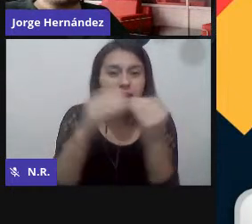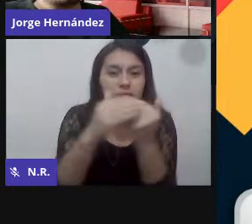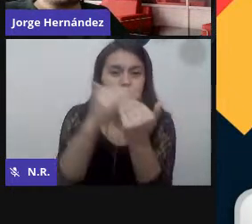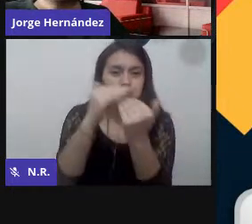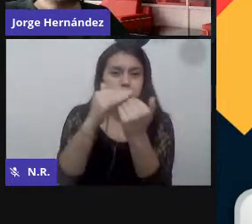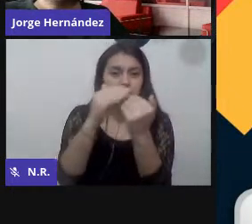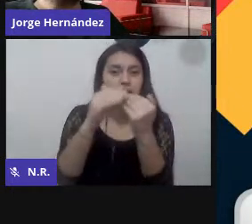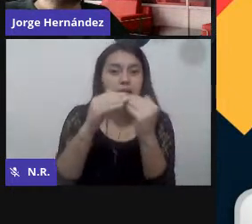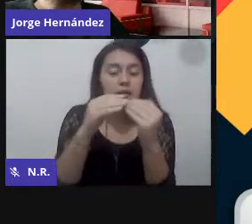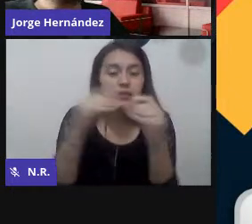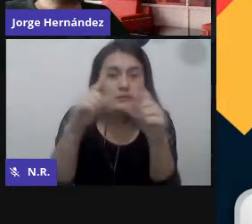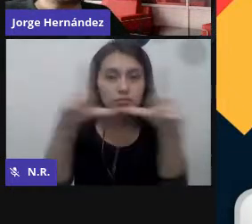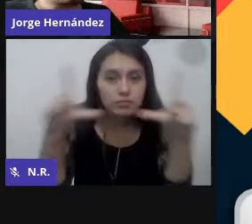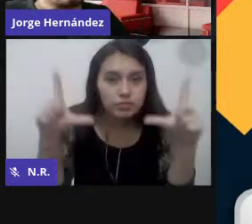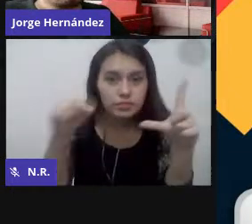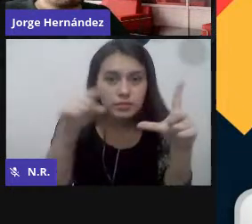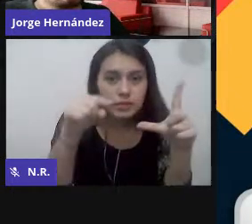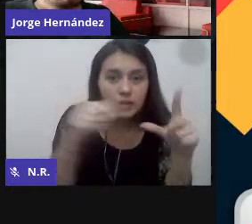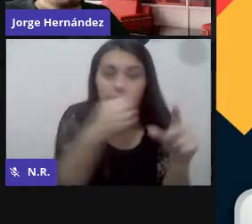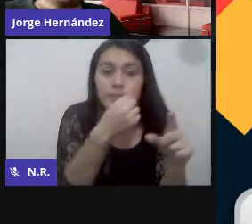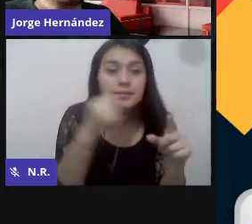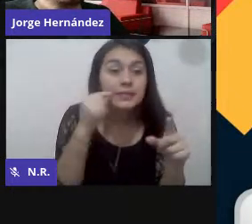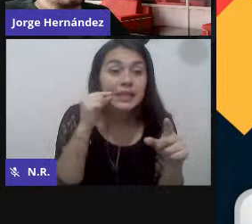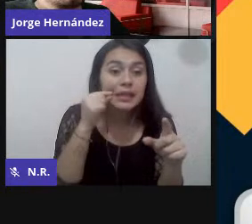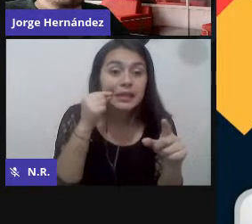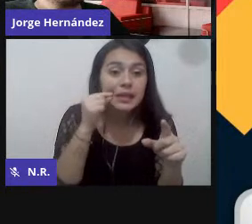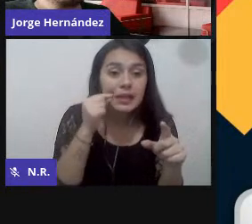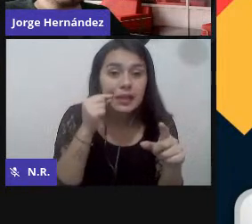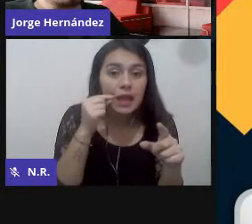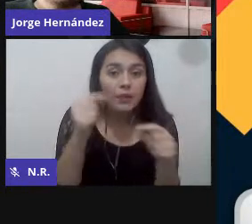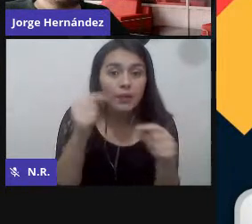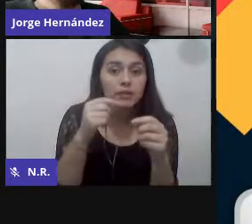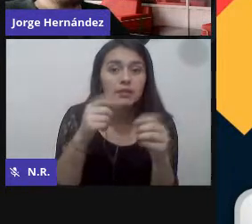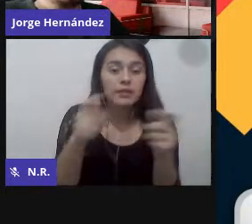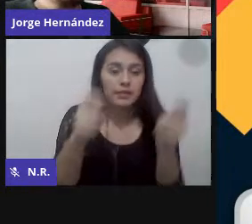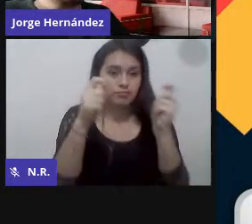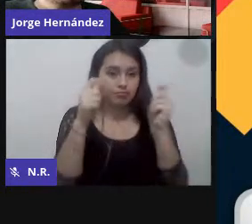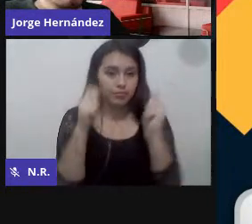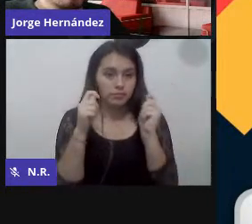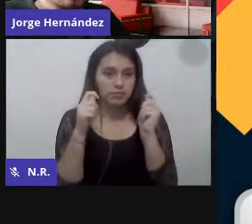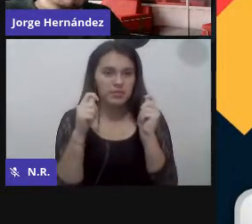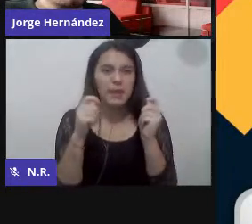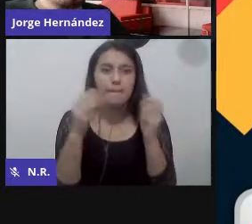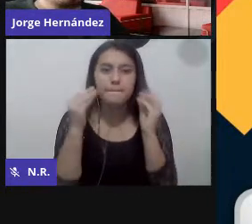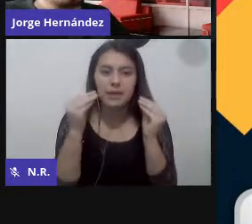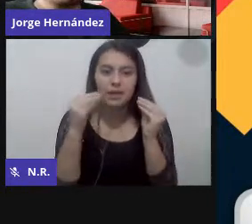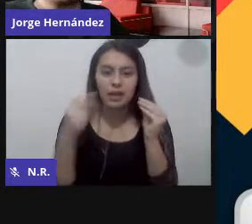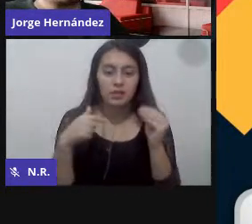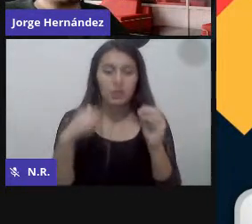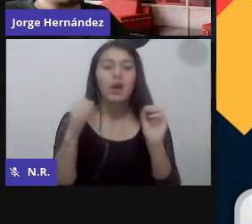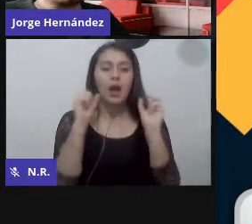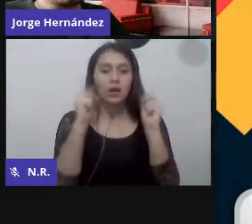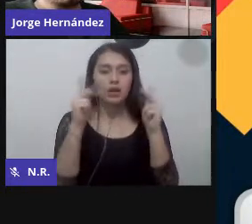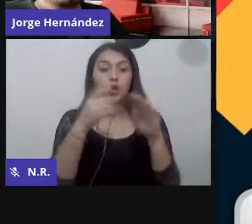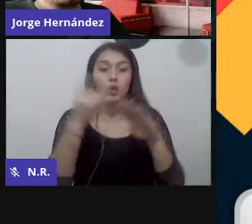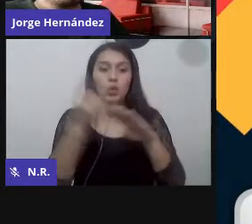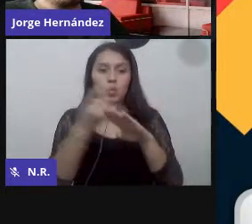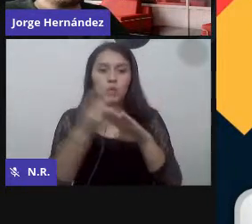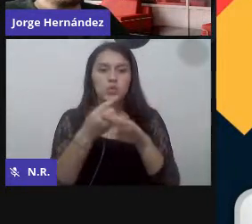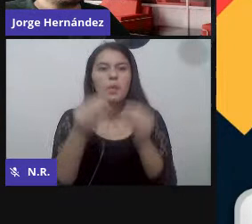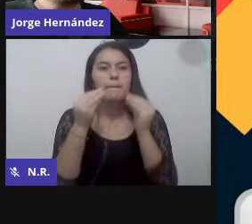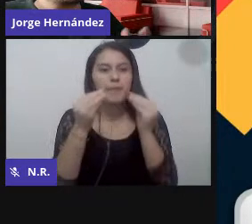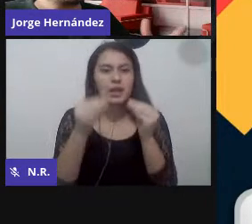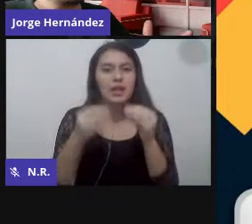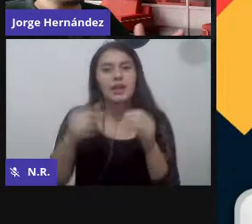cual les proporcionará unas claves. Estas claves funcionan para que ustedes se puedan conectar con programas de terceros,